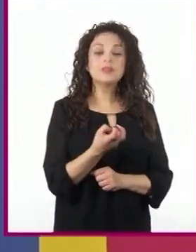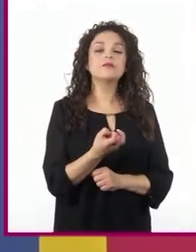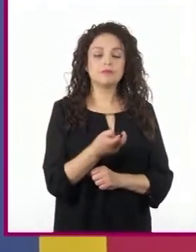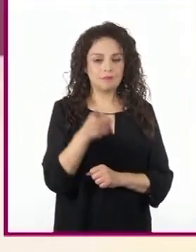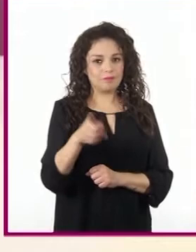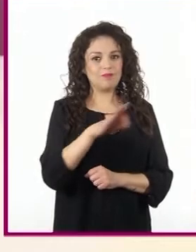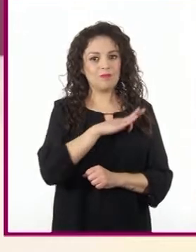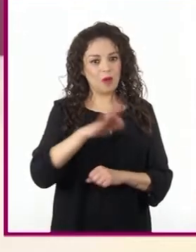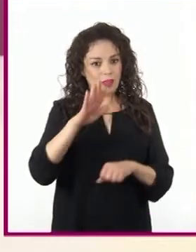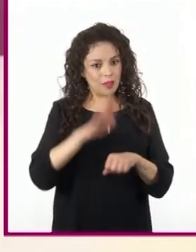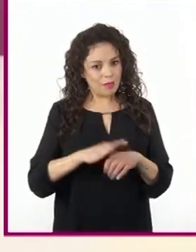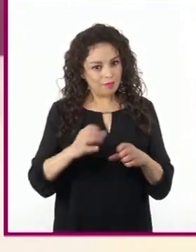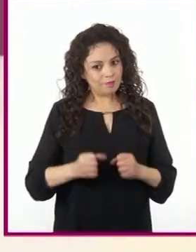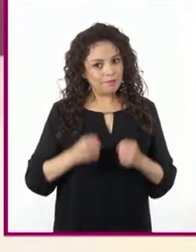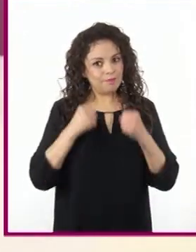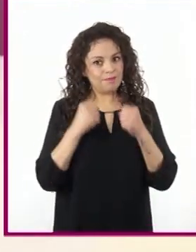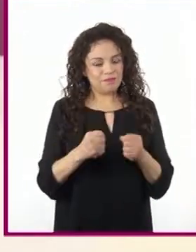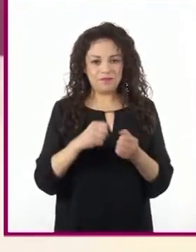enriquecen.